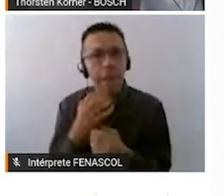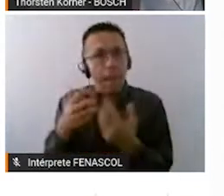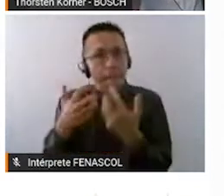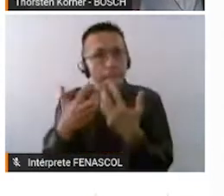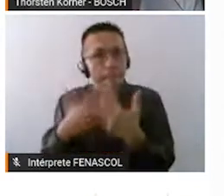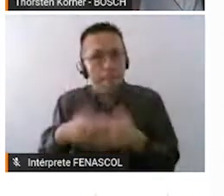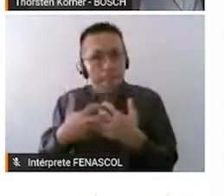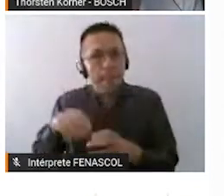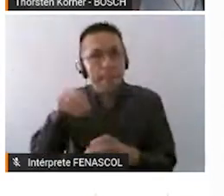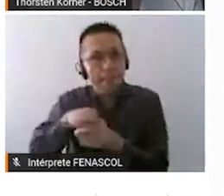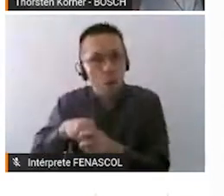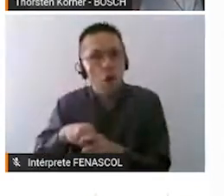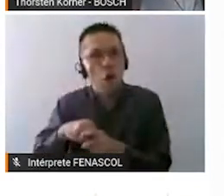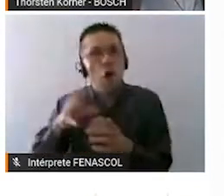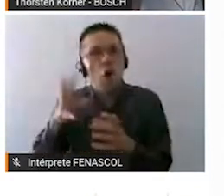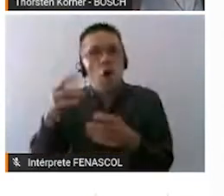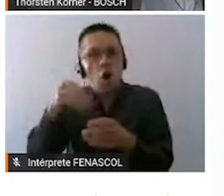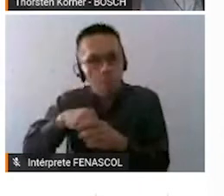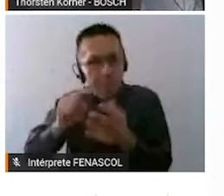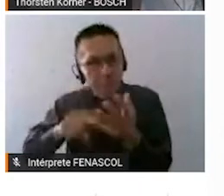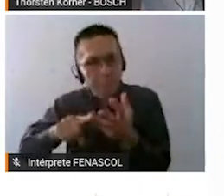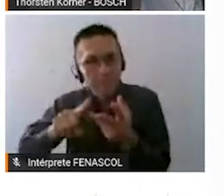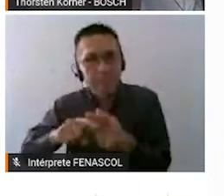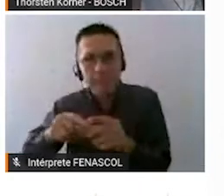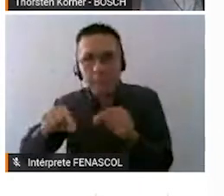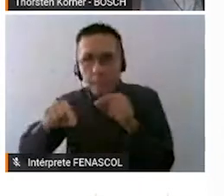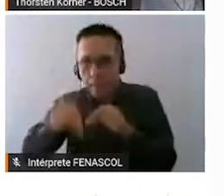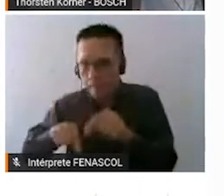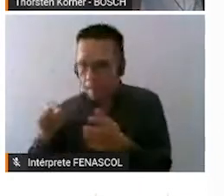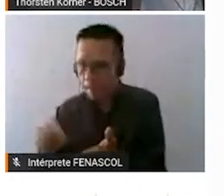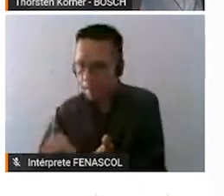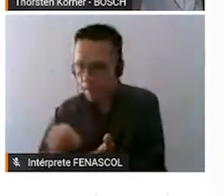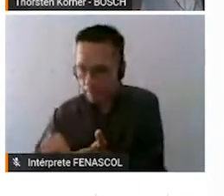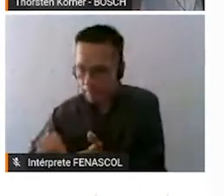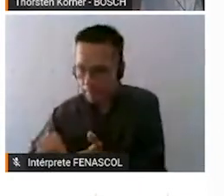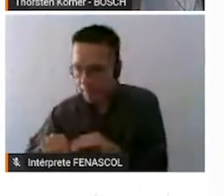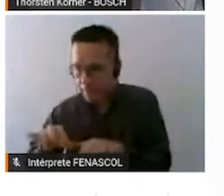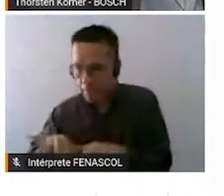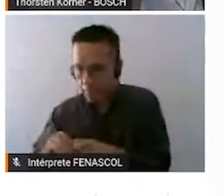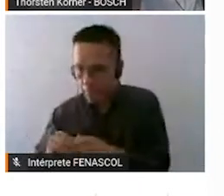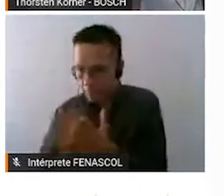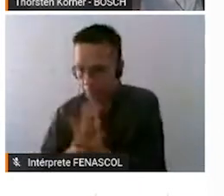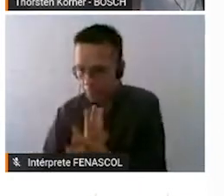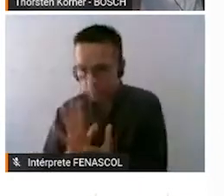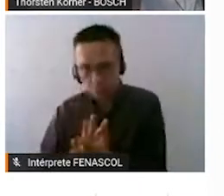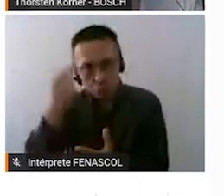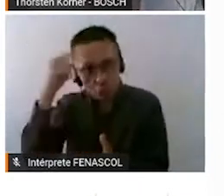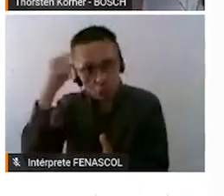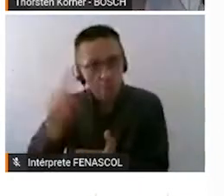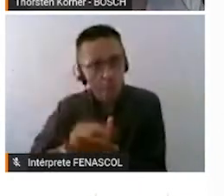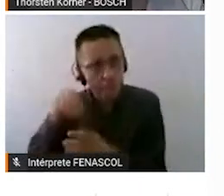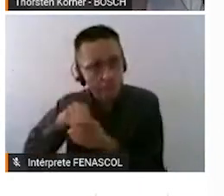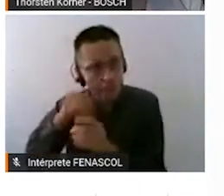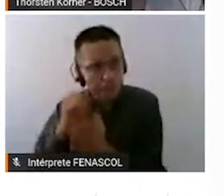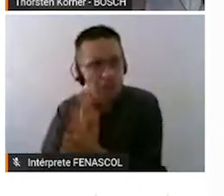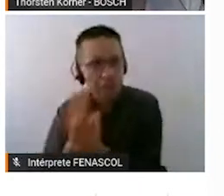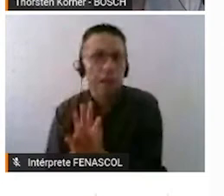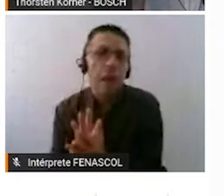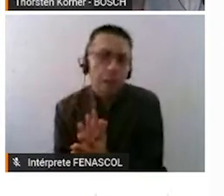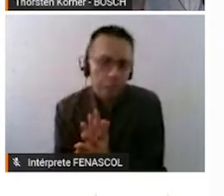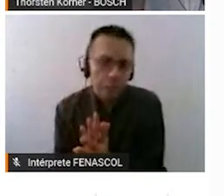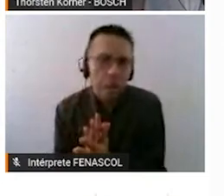componentes electrónicos suficientes como para poder tomar estos datos de forma automática, perfecto. Me voy a